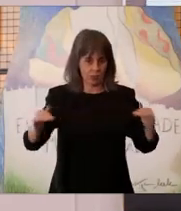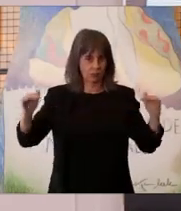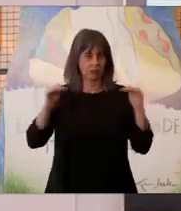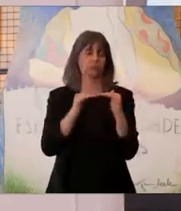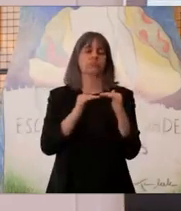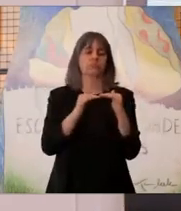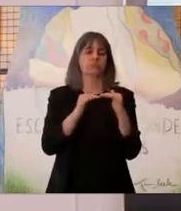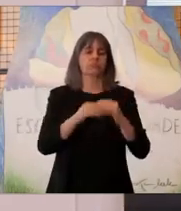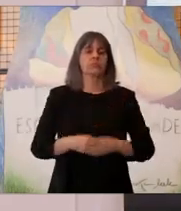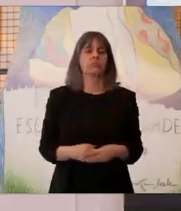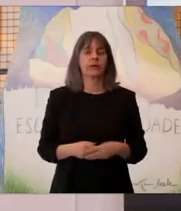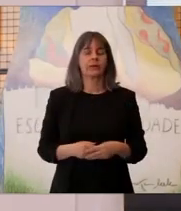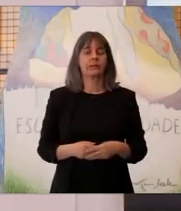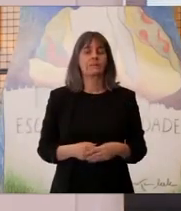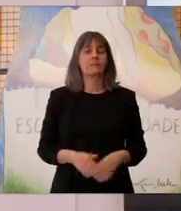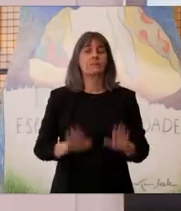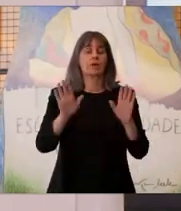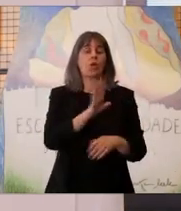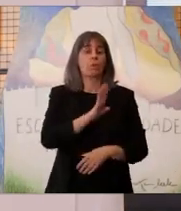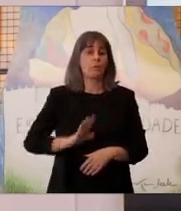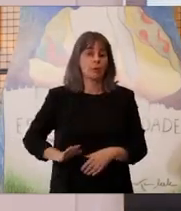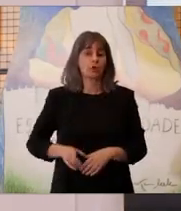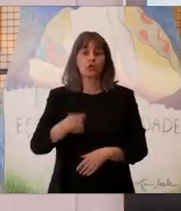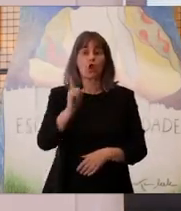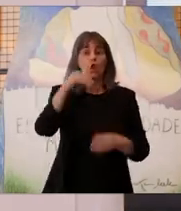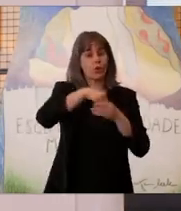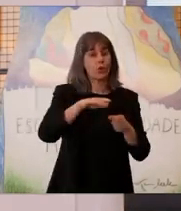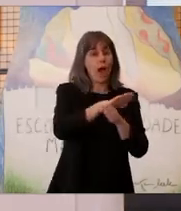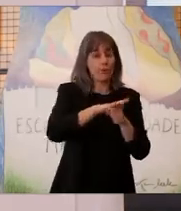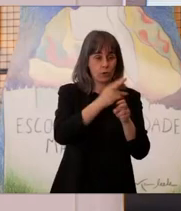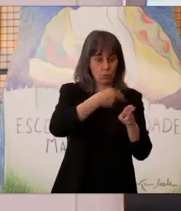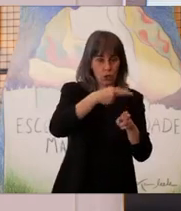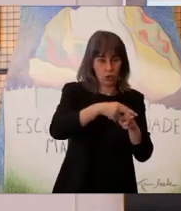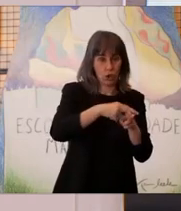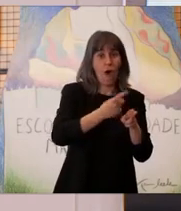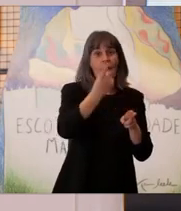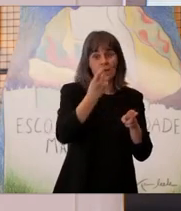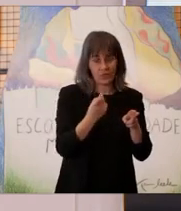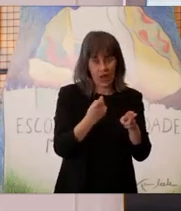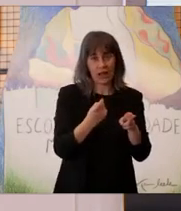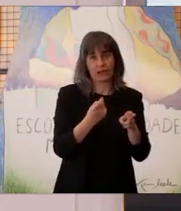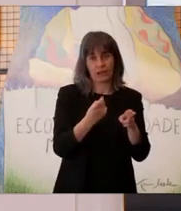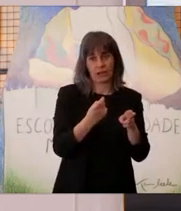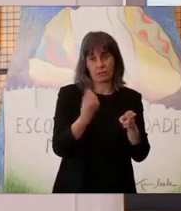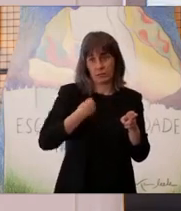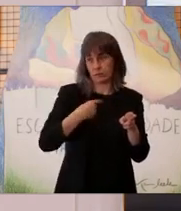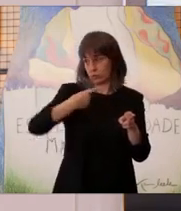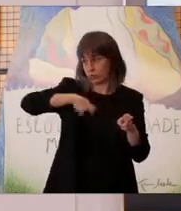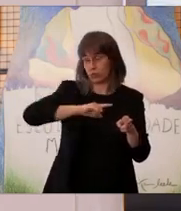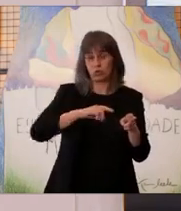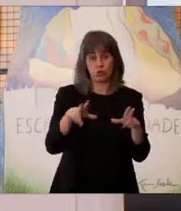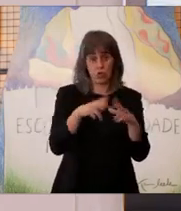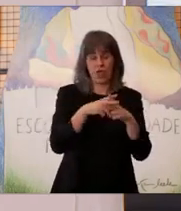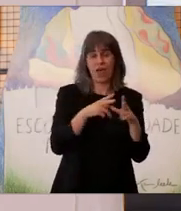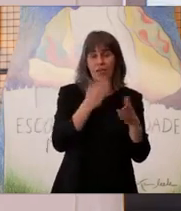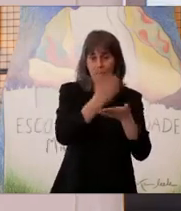normalidad por ahora únicamente en el ámbito político pero aún tenemos como conjunto como como mitad de la sociedad un